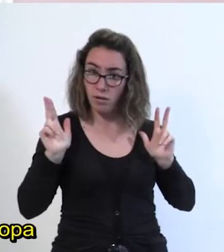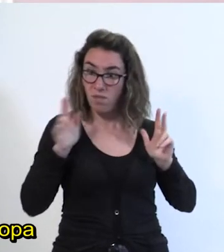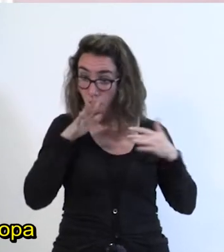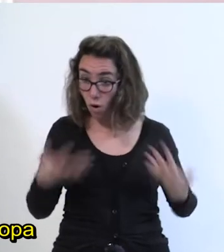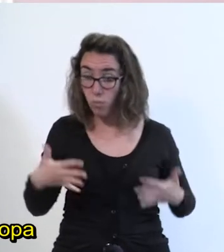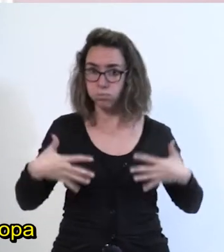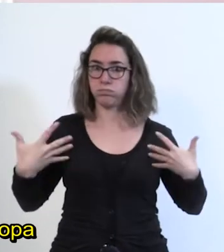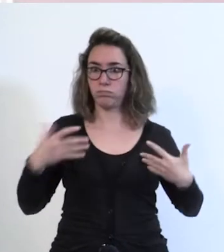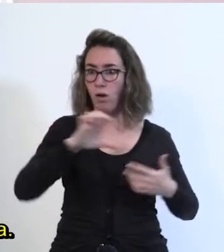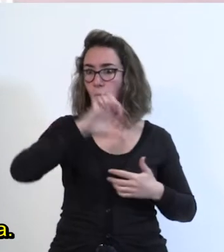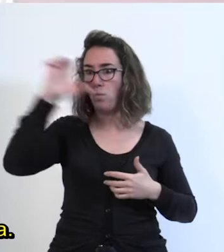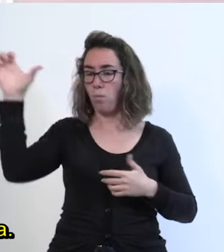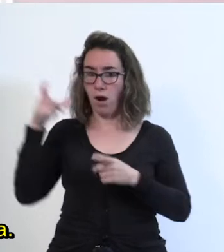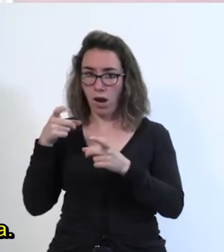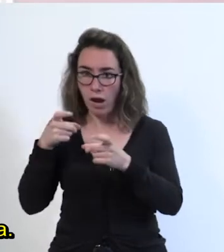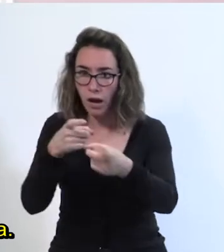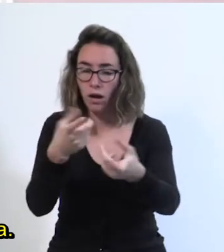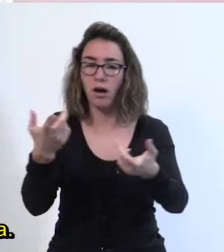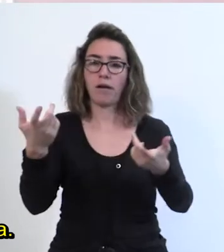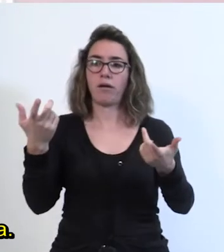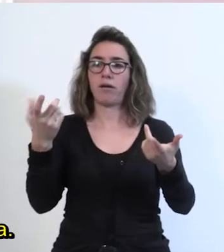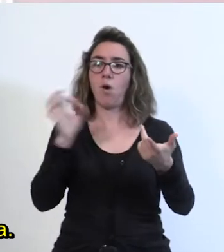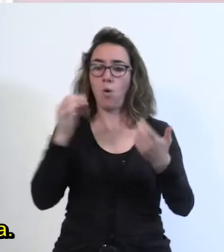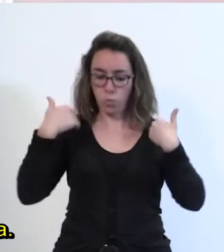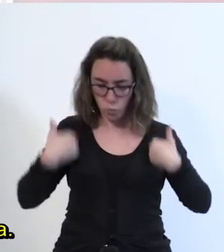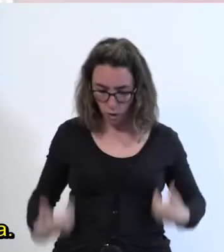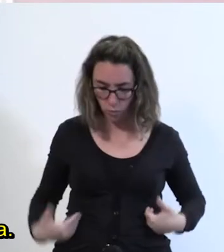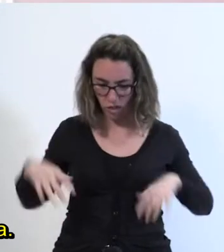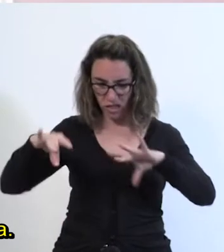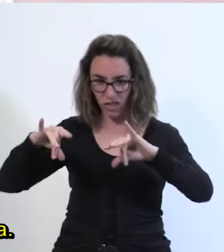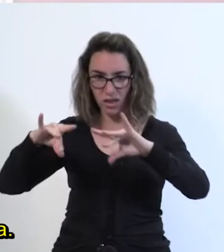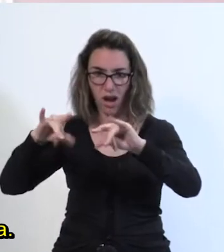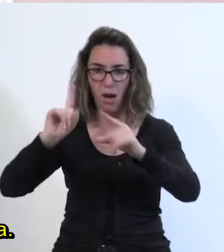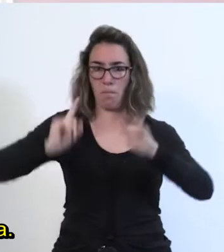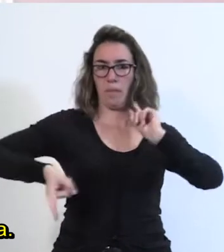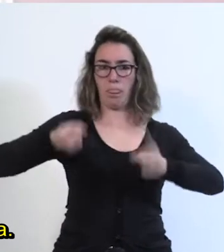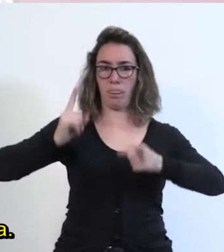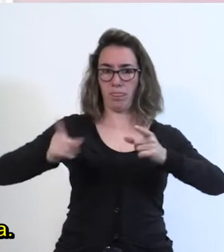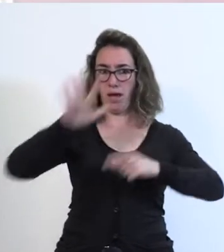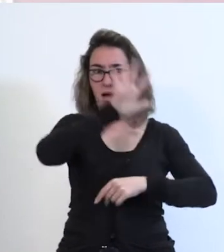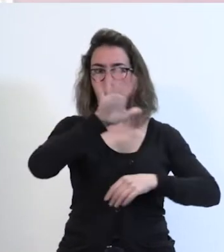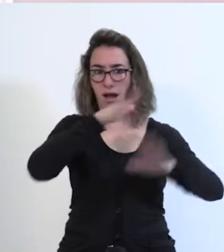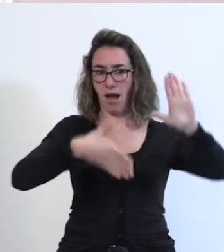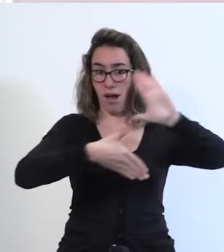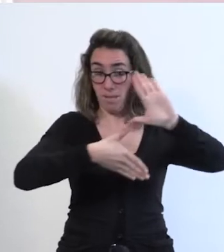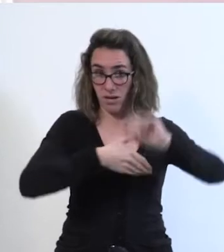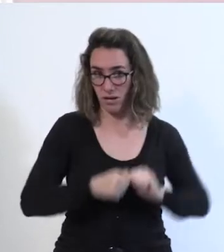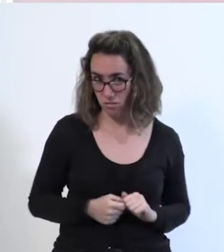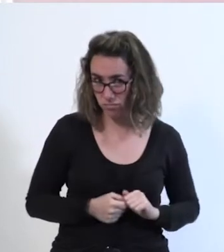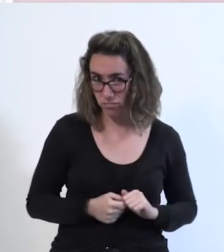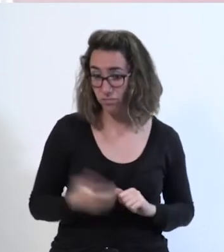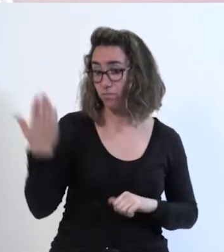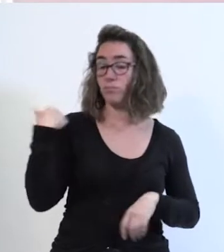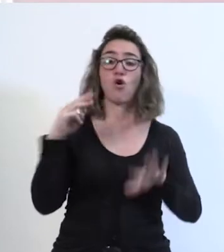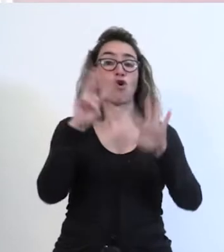guerra en Europa o decidir sobre los cuerpos, las vidas y las tierras en América. Cuando el pasado